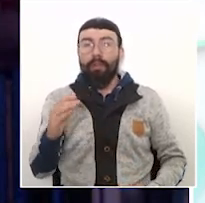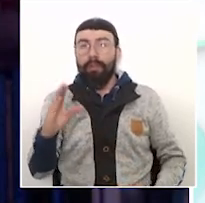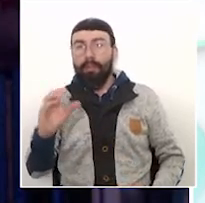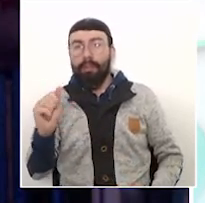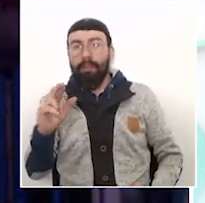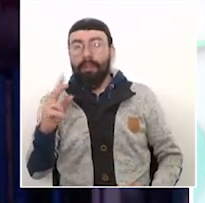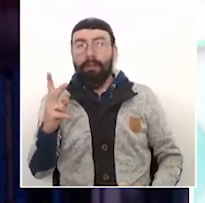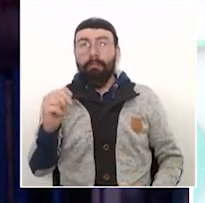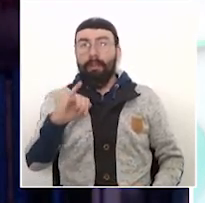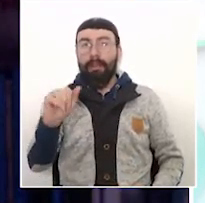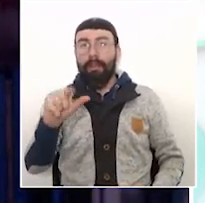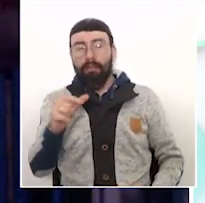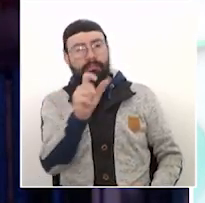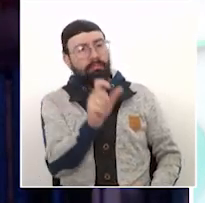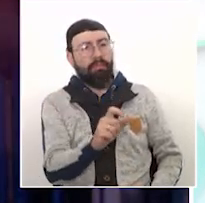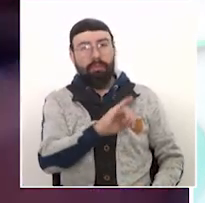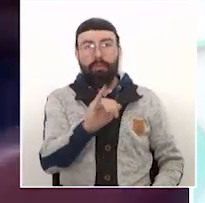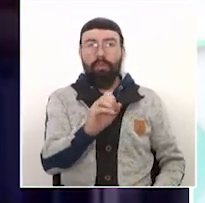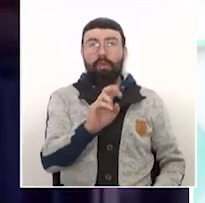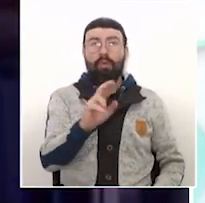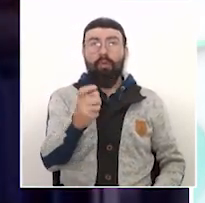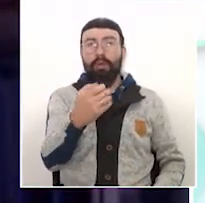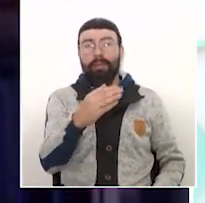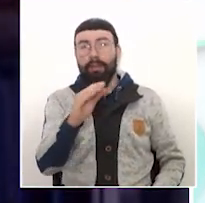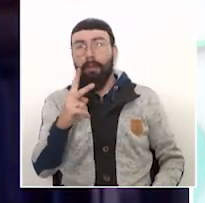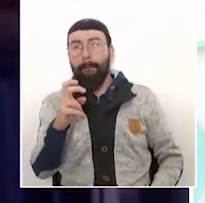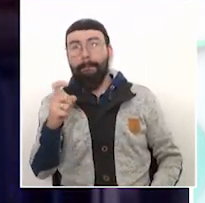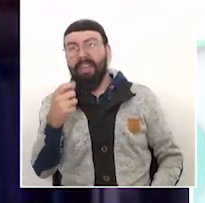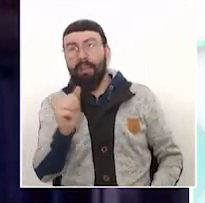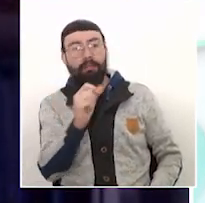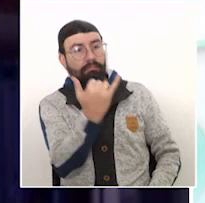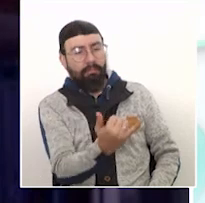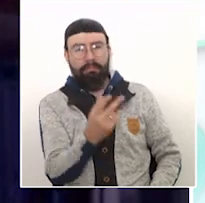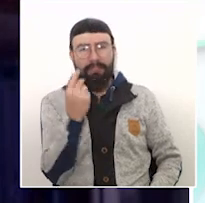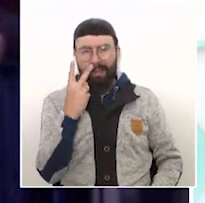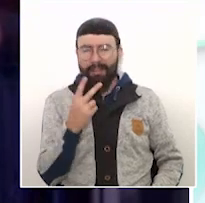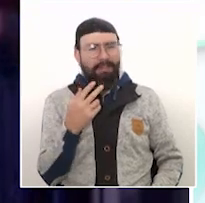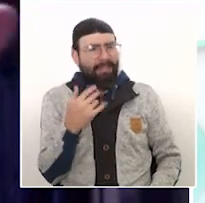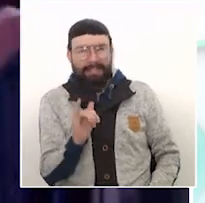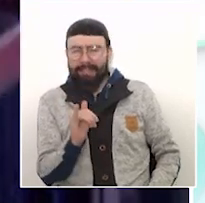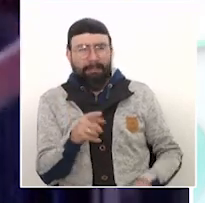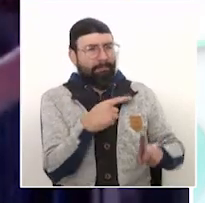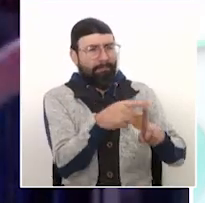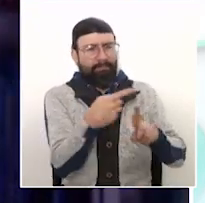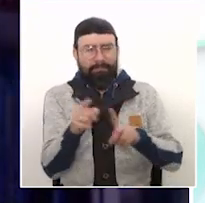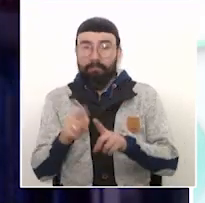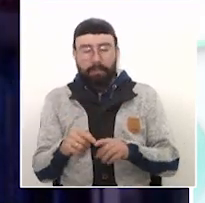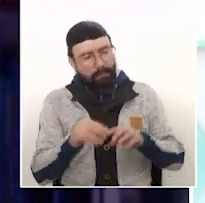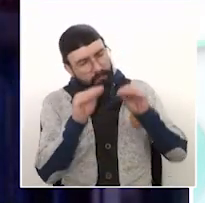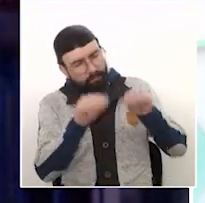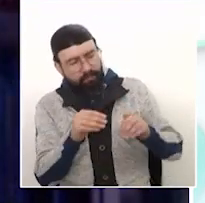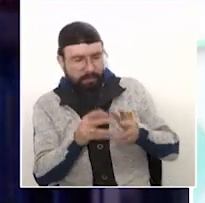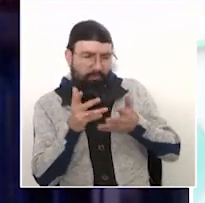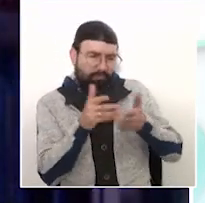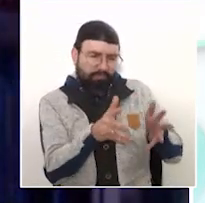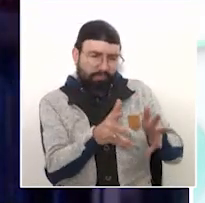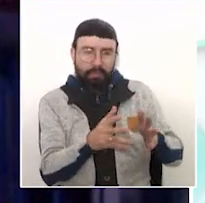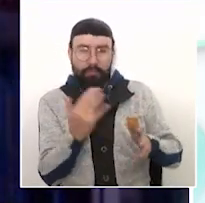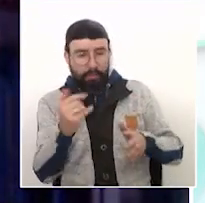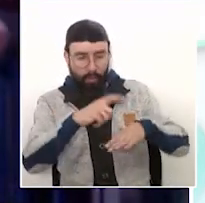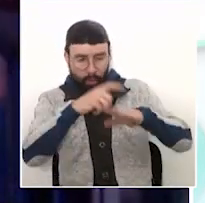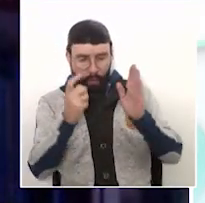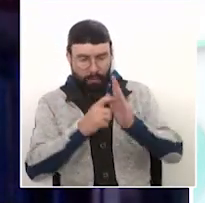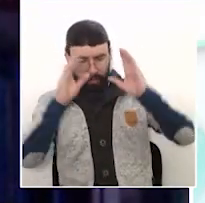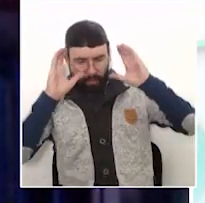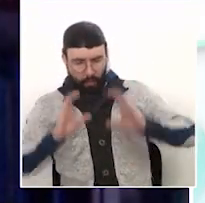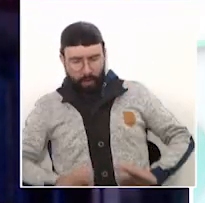Jorge Alberto Vega, otro discípulo de él, ustedes allá en Pereira. Ya esta medicina abriéndose a tratar al ser humano de un modo integral y holístico, es